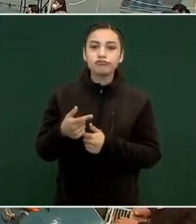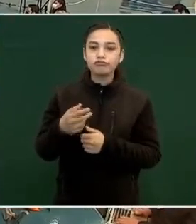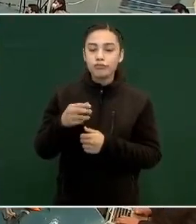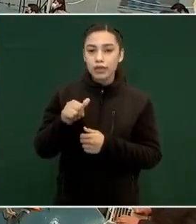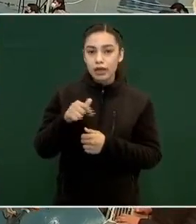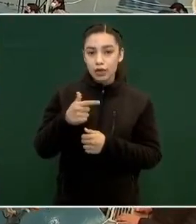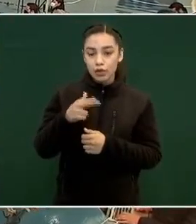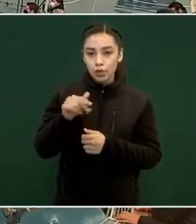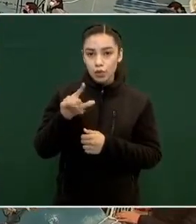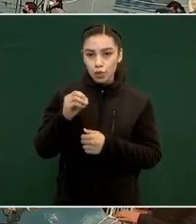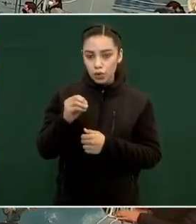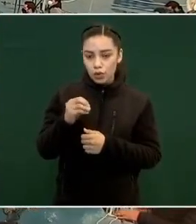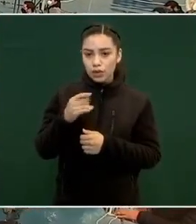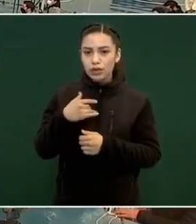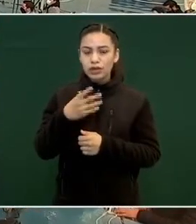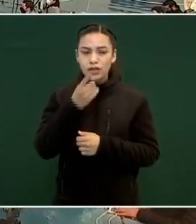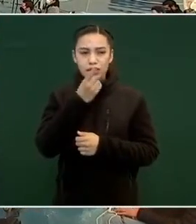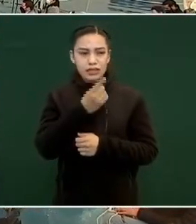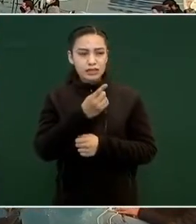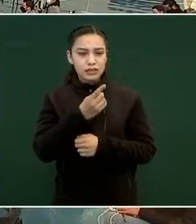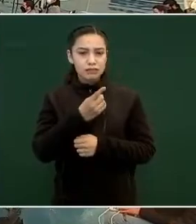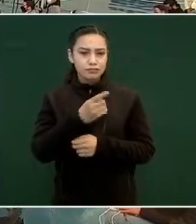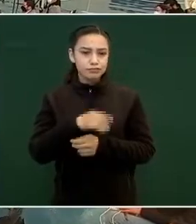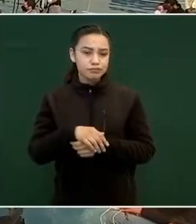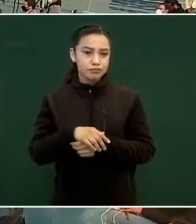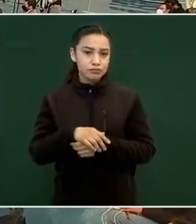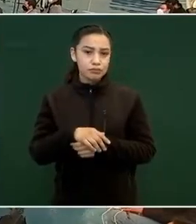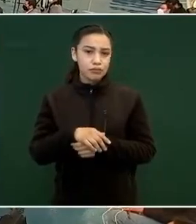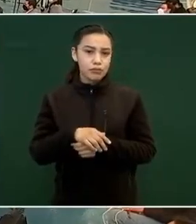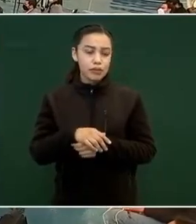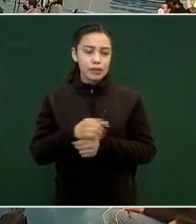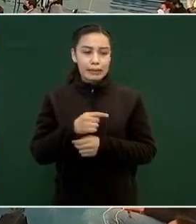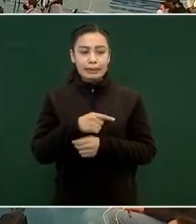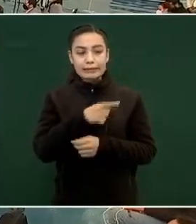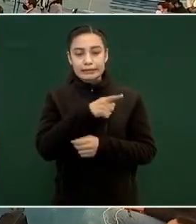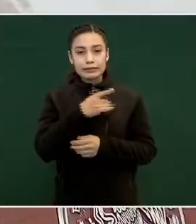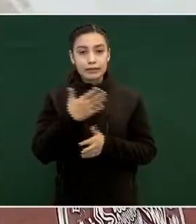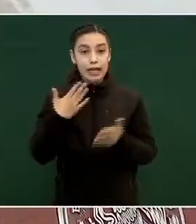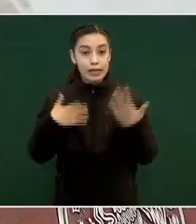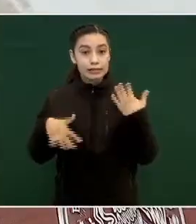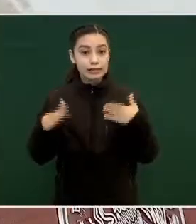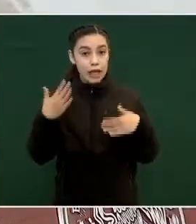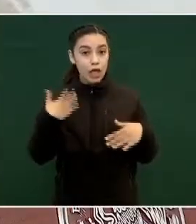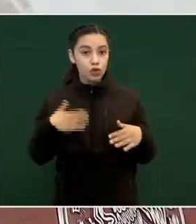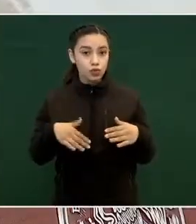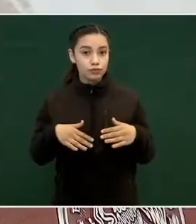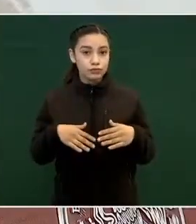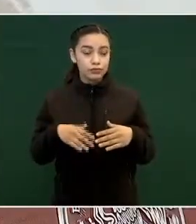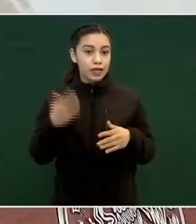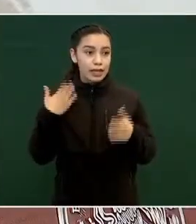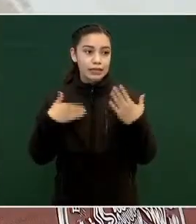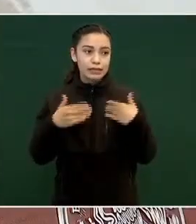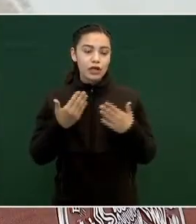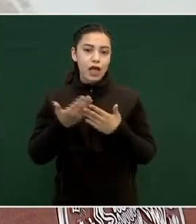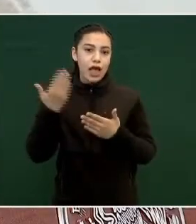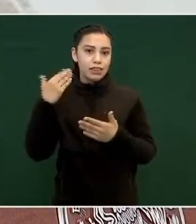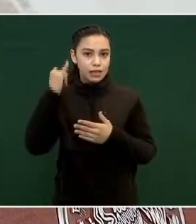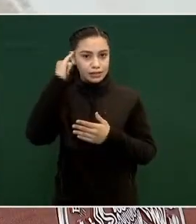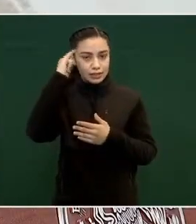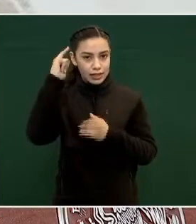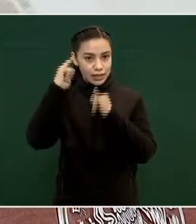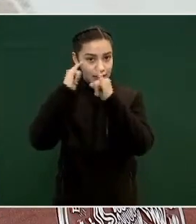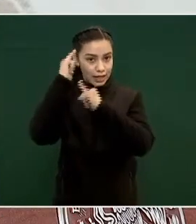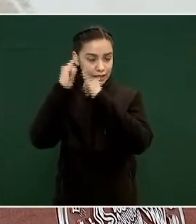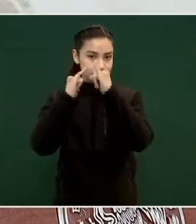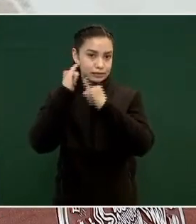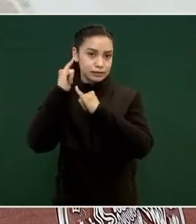y el comentario fue, es que se cansó de ser como era.